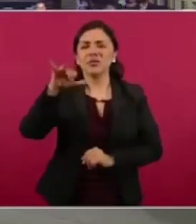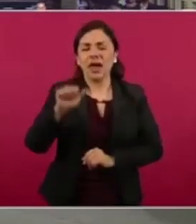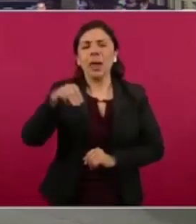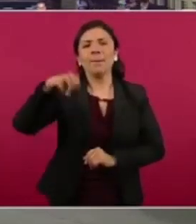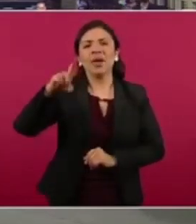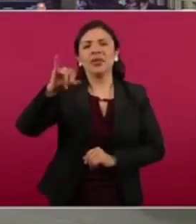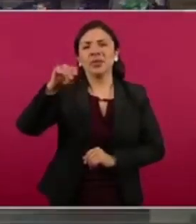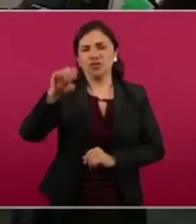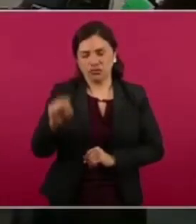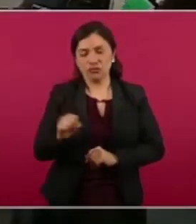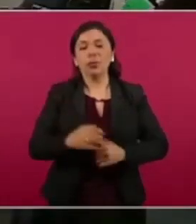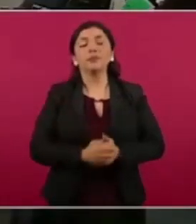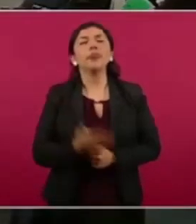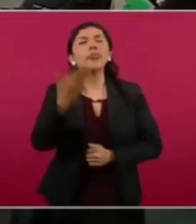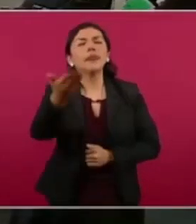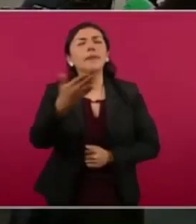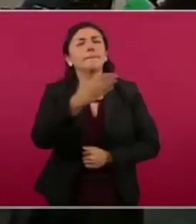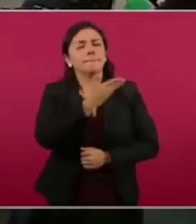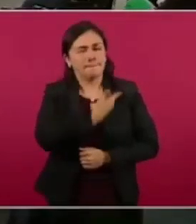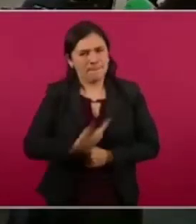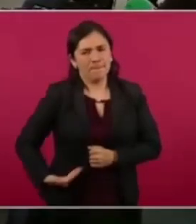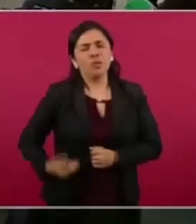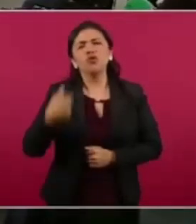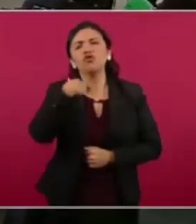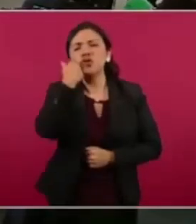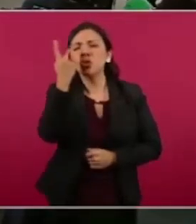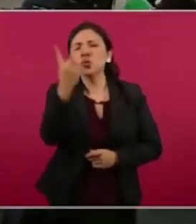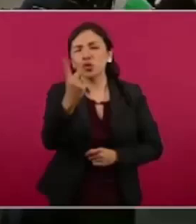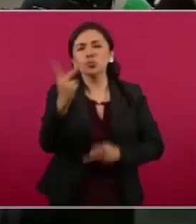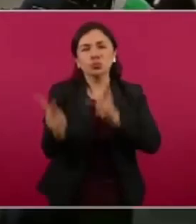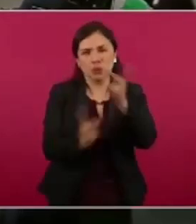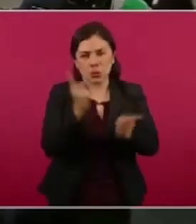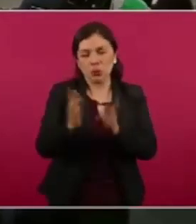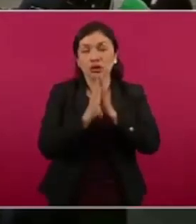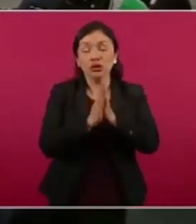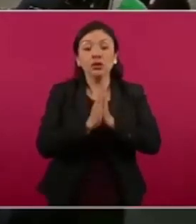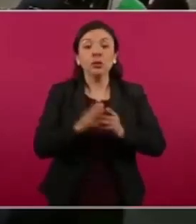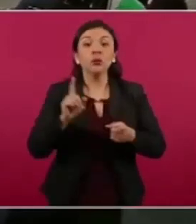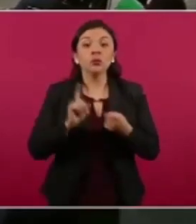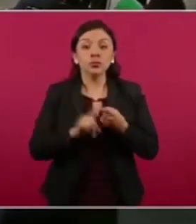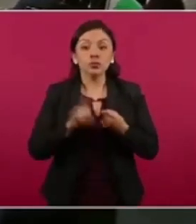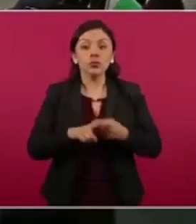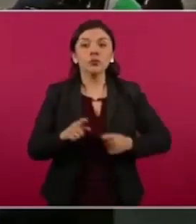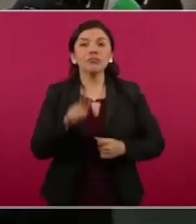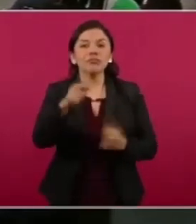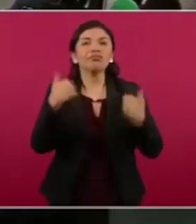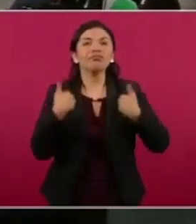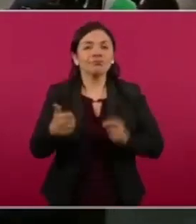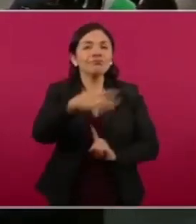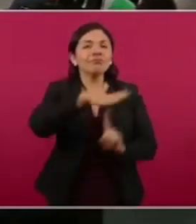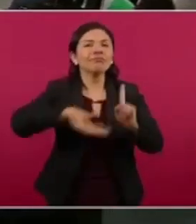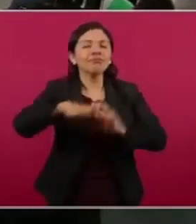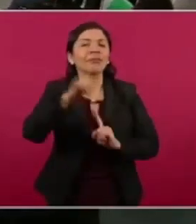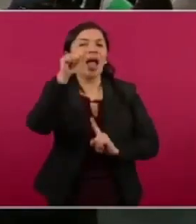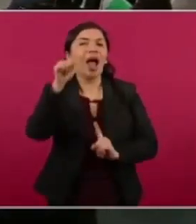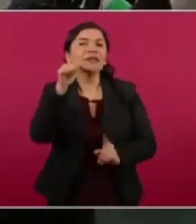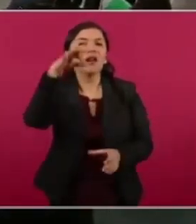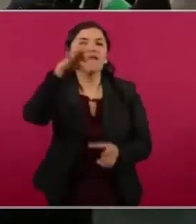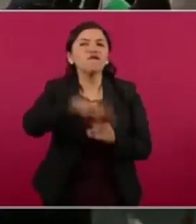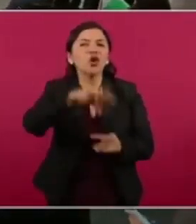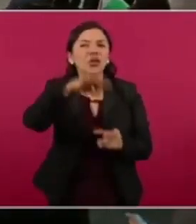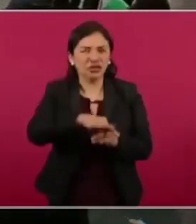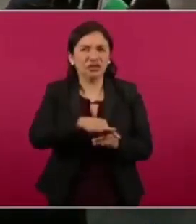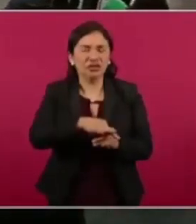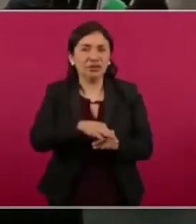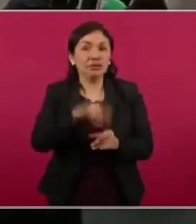del Arsenal. Presidente, si me permite, dos preguntas. En el contexto de los resultados de las elecciones del